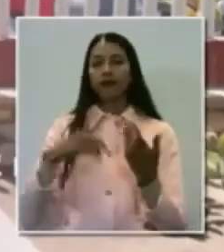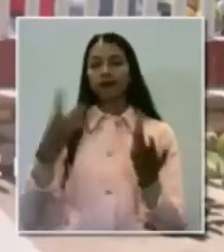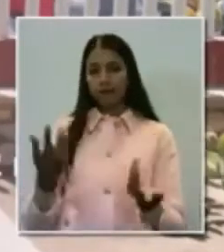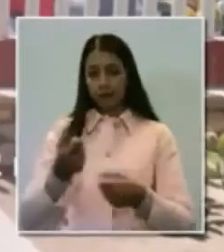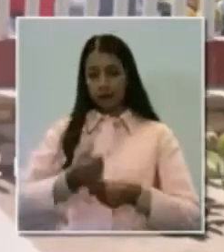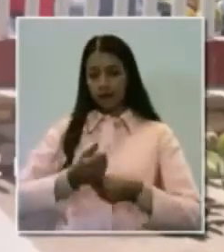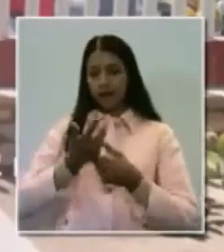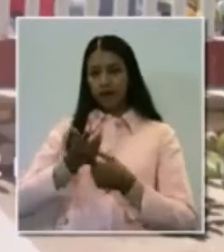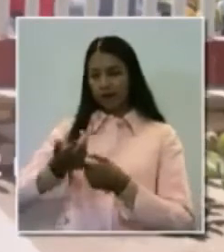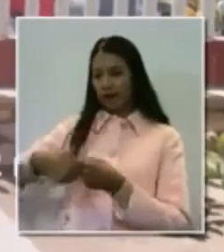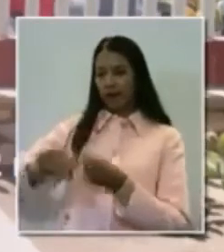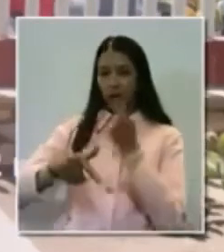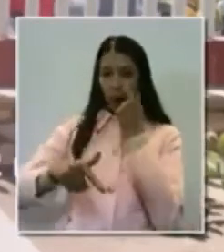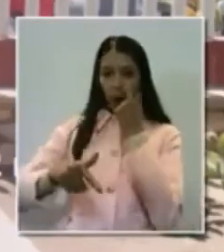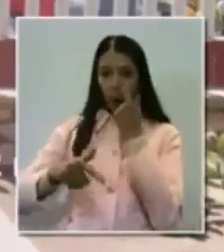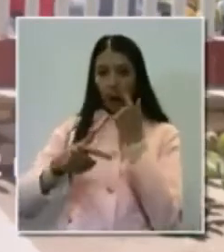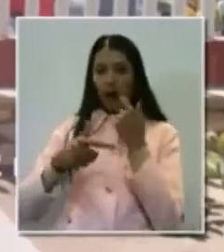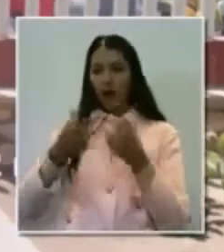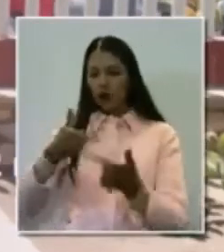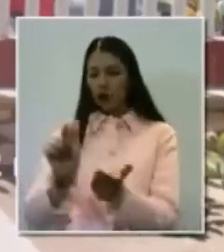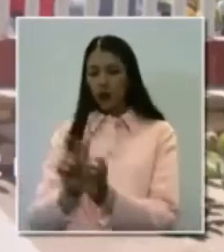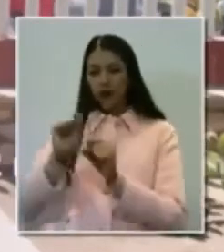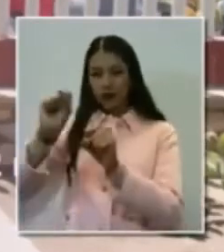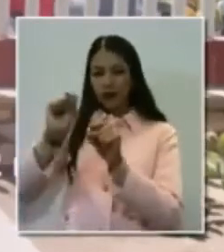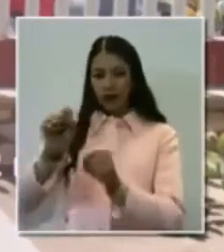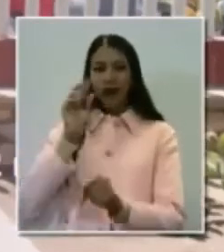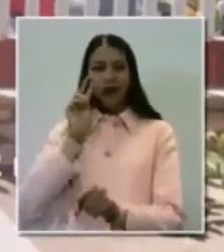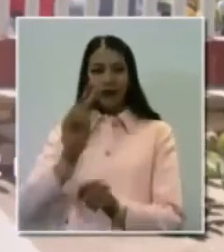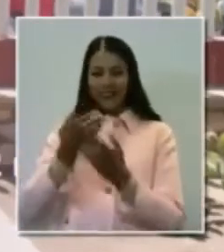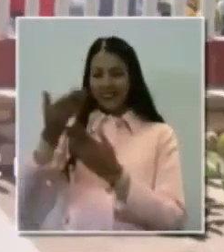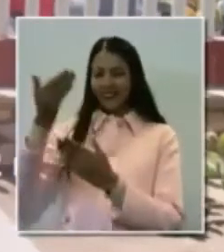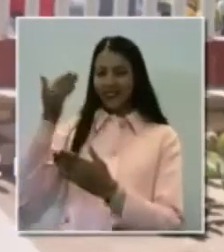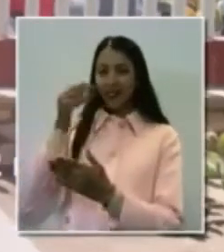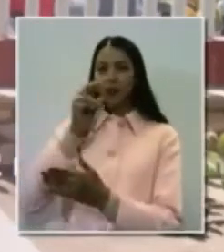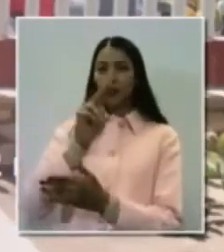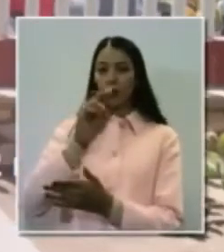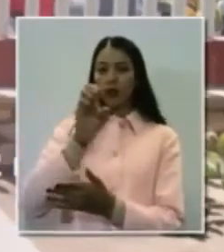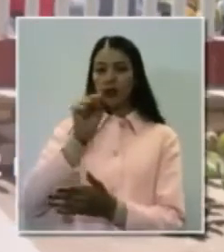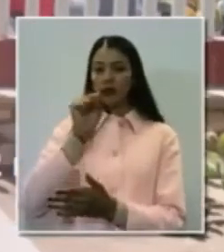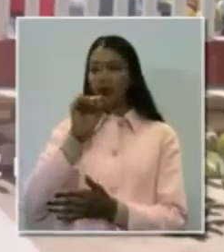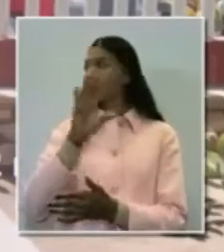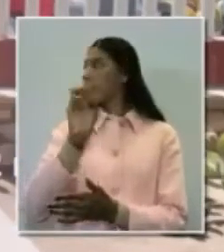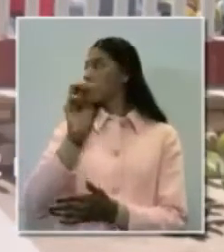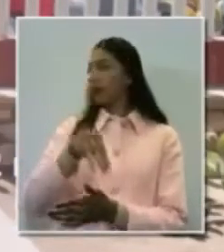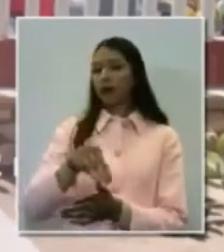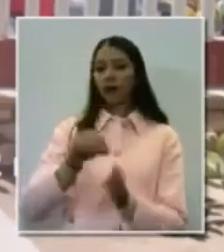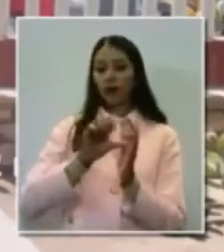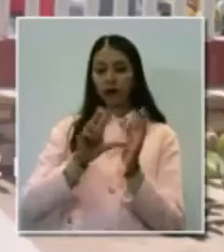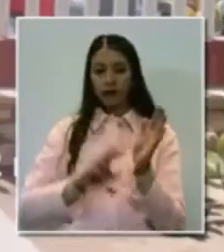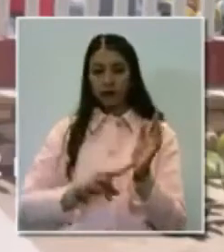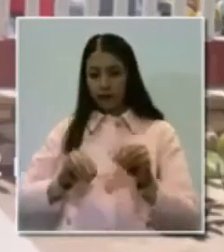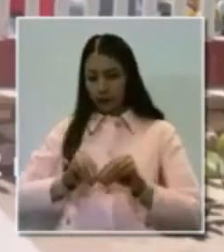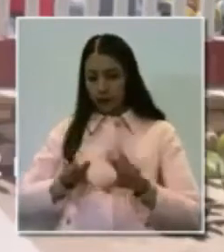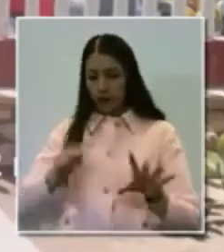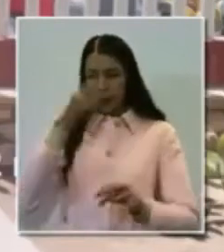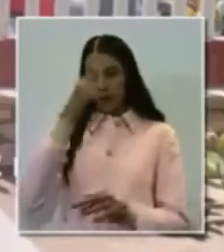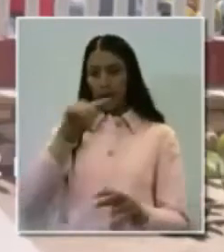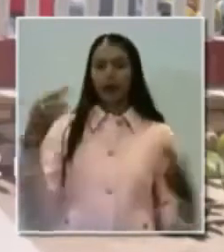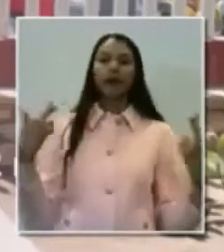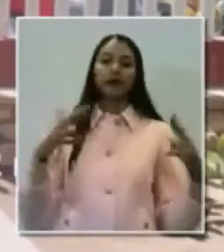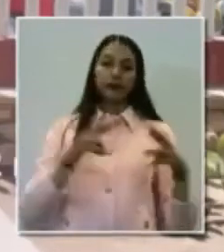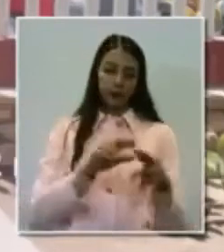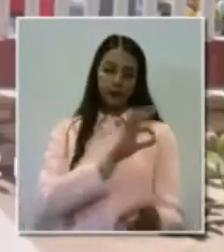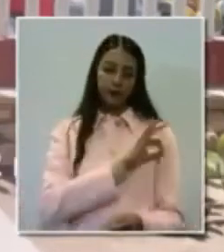expresiones sindicales, y lo pudimos ver hace algún tiempo. Salió por parte de UESICAM la convocatoria para que los